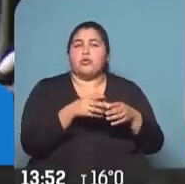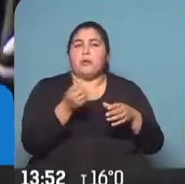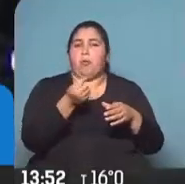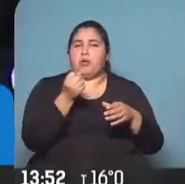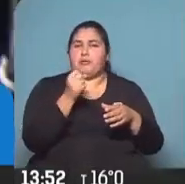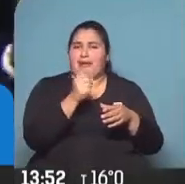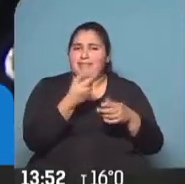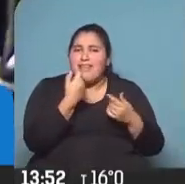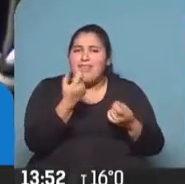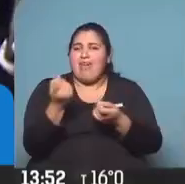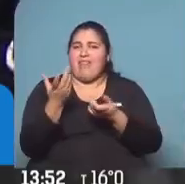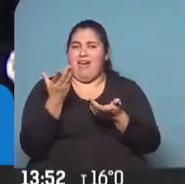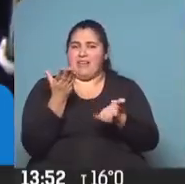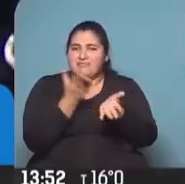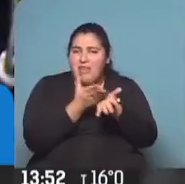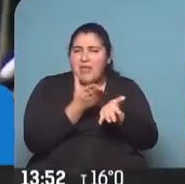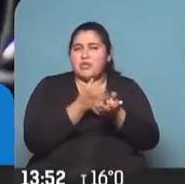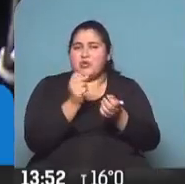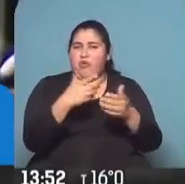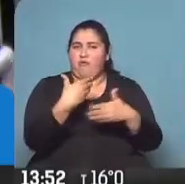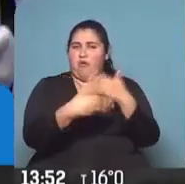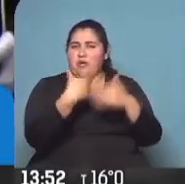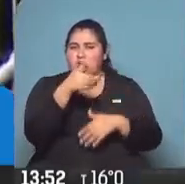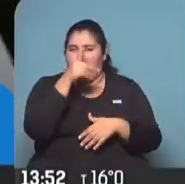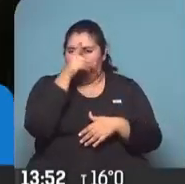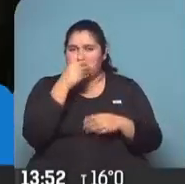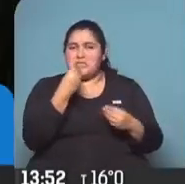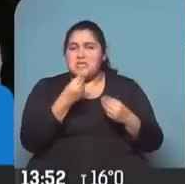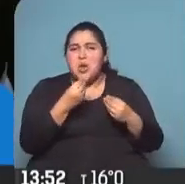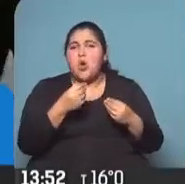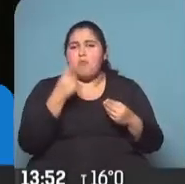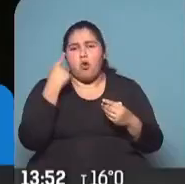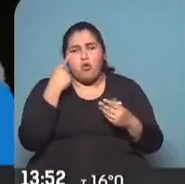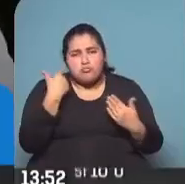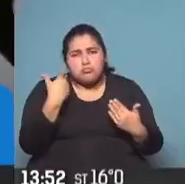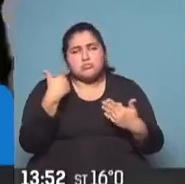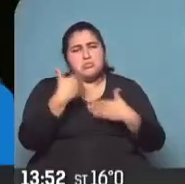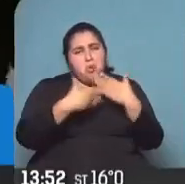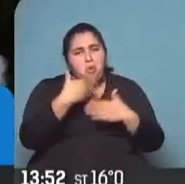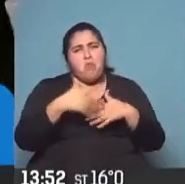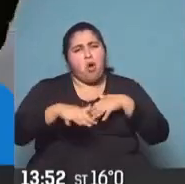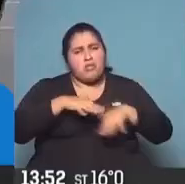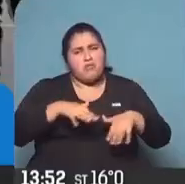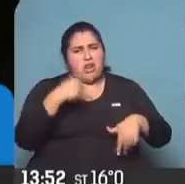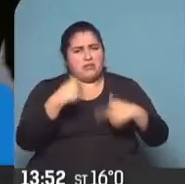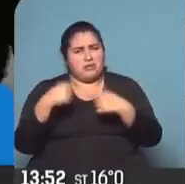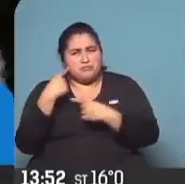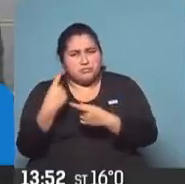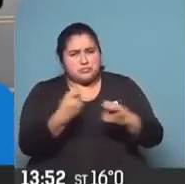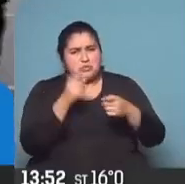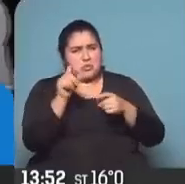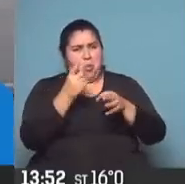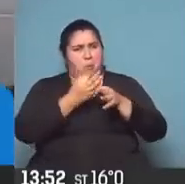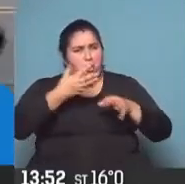garantiza la formación policial a partir de la producción de capacidades destrezas y conocimientos profesionales